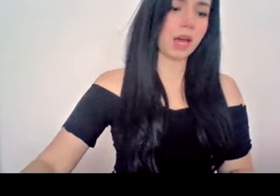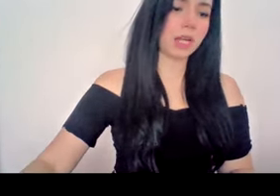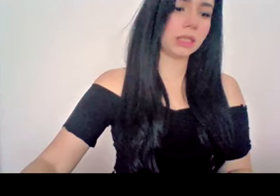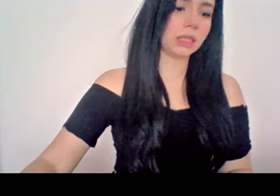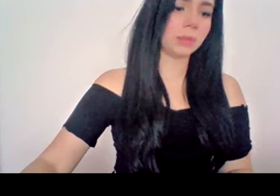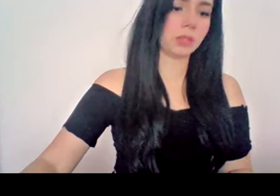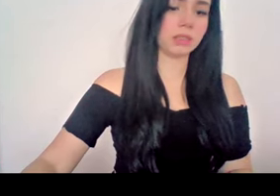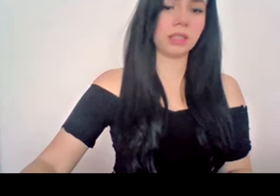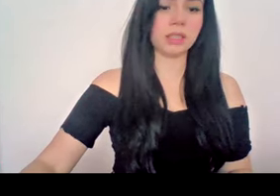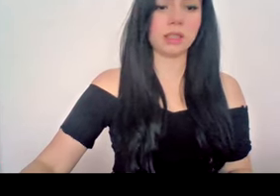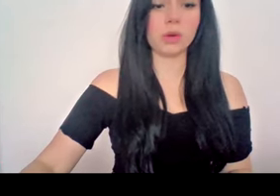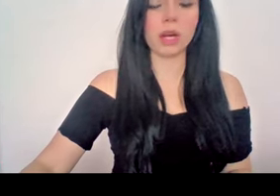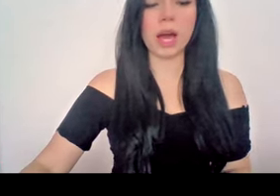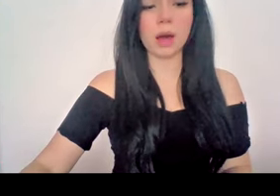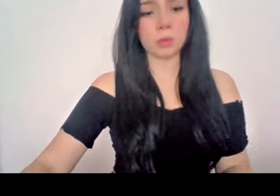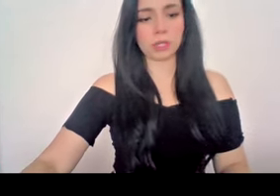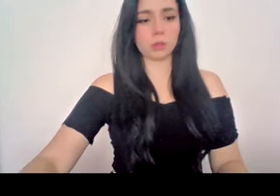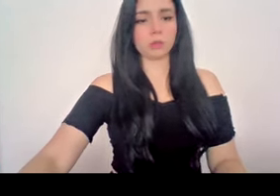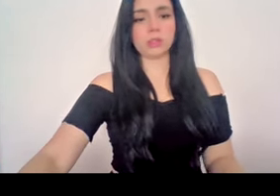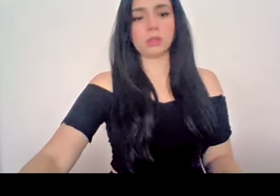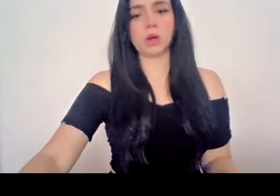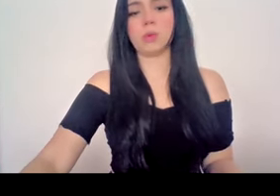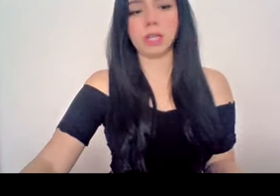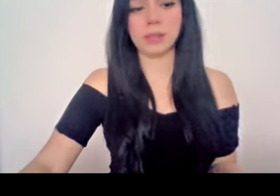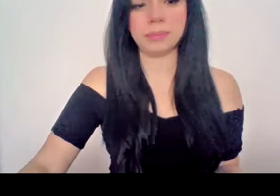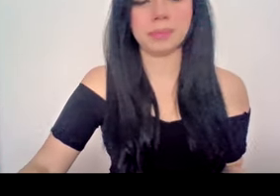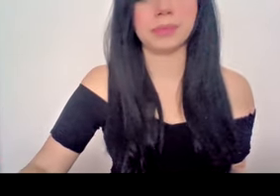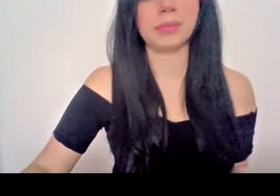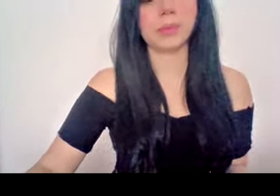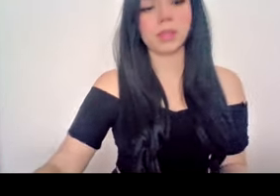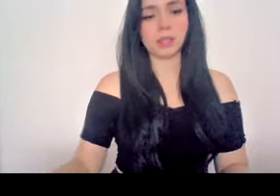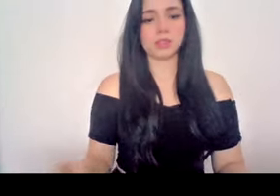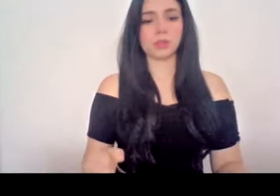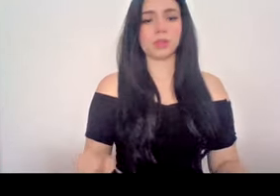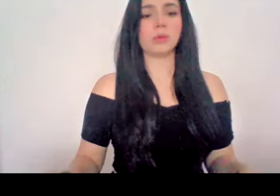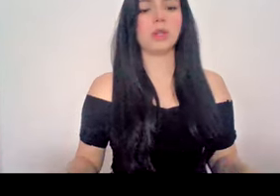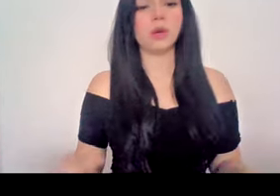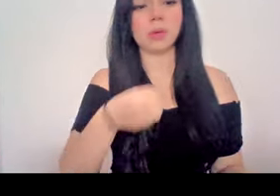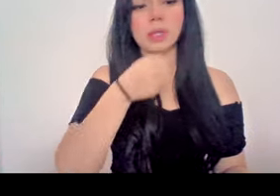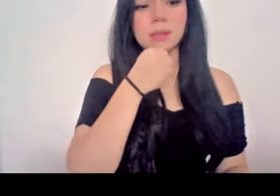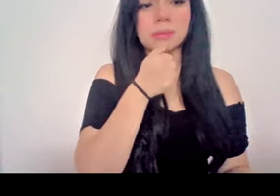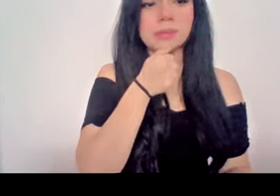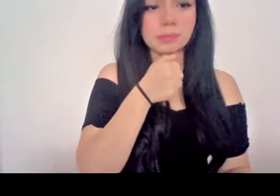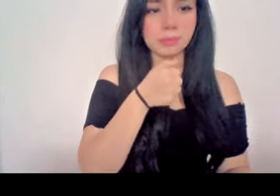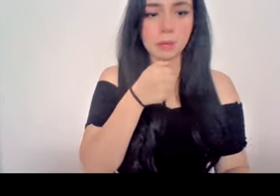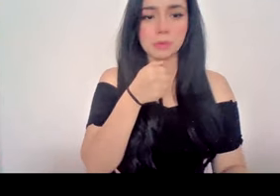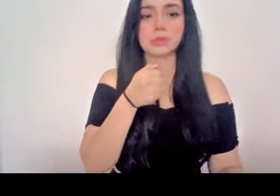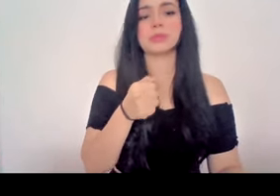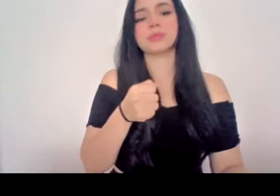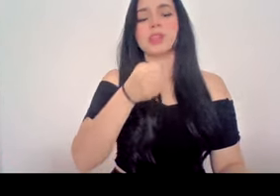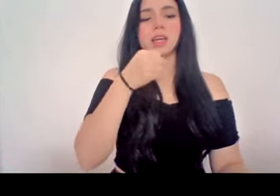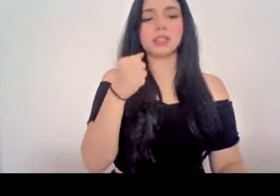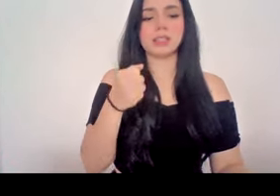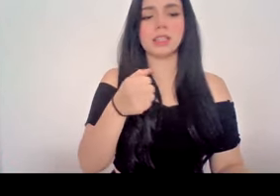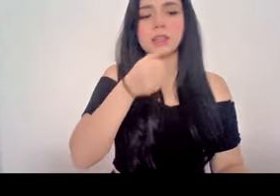Vamos a ir por la siguiente con abuelo o abuela. Un abuelo o abuela.